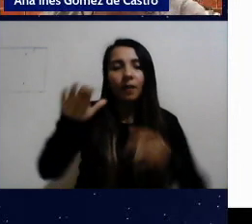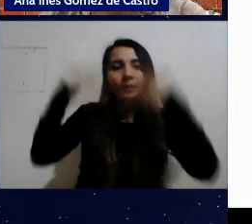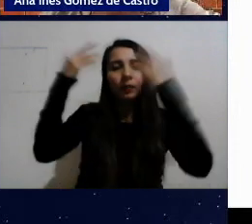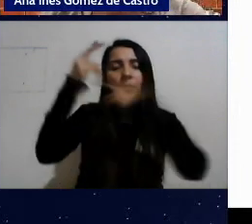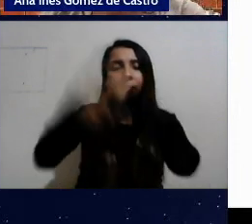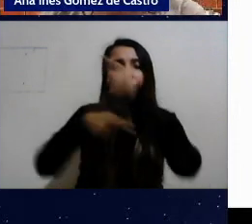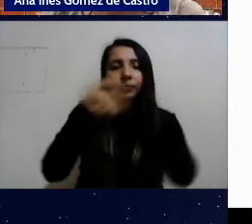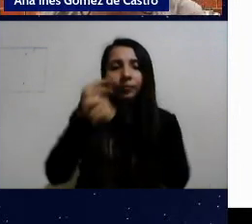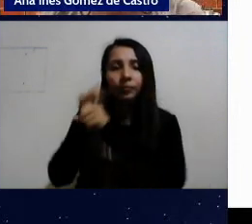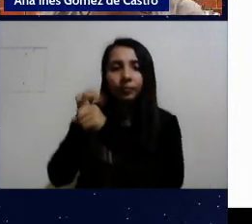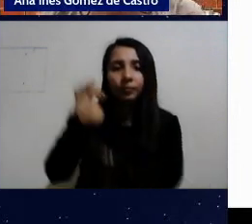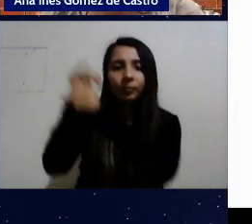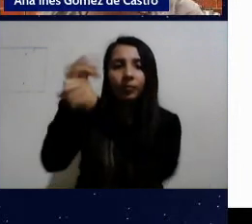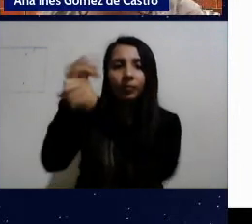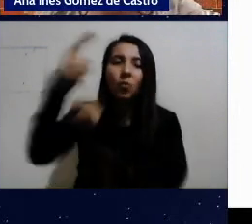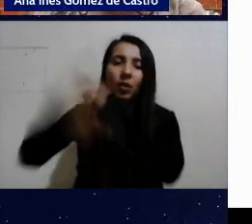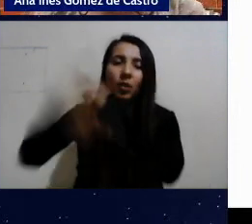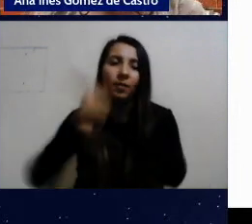astronómico